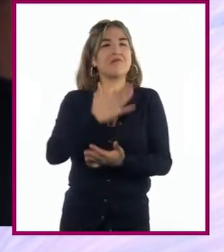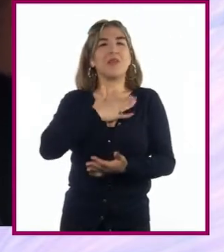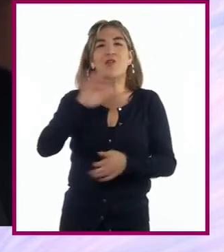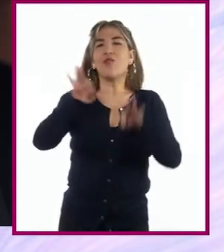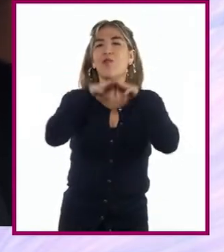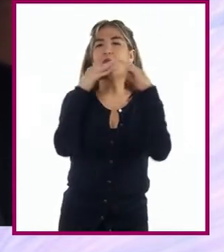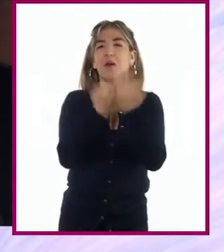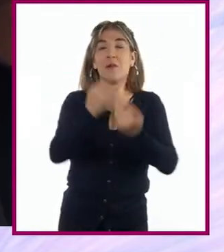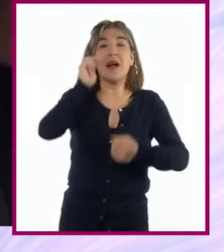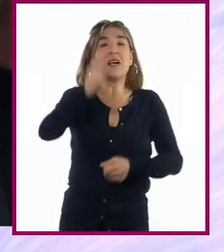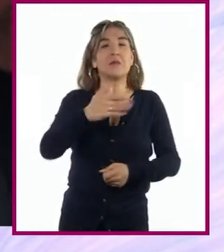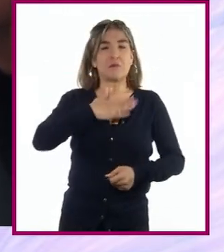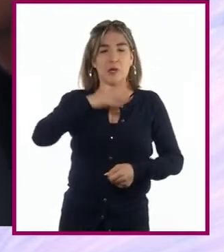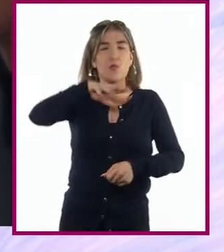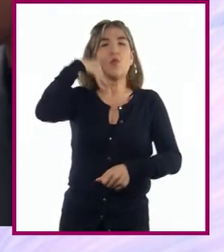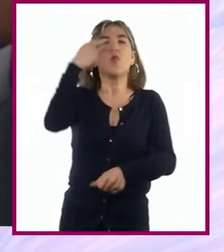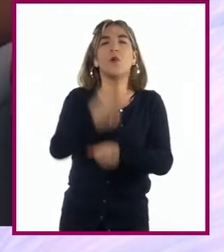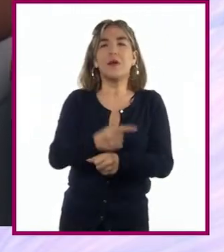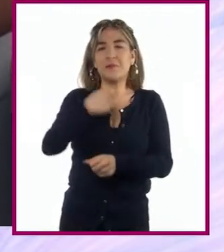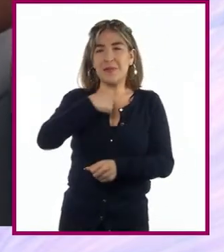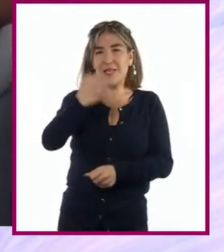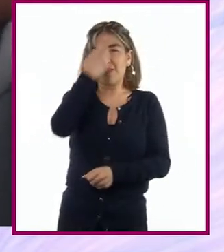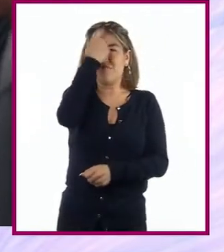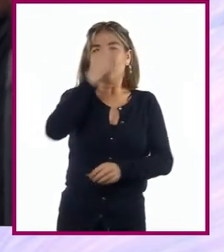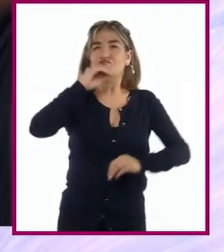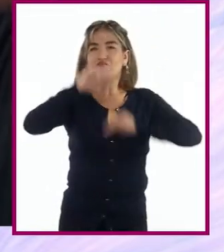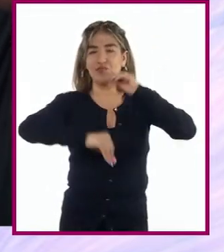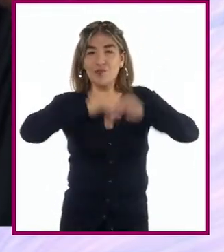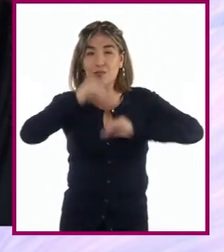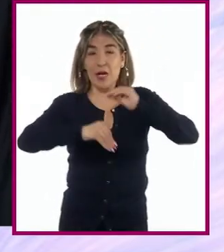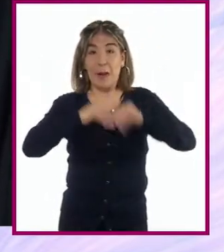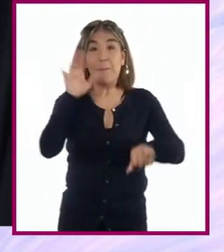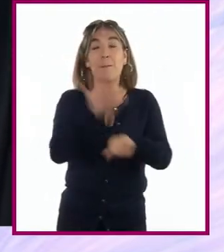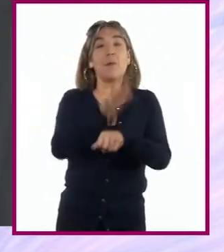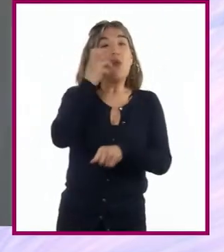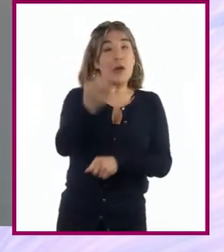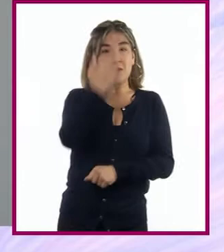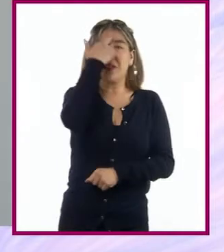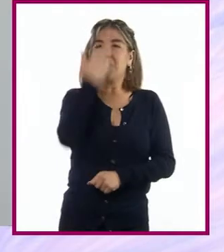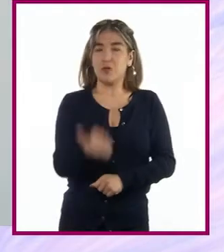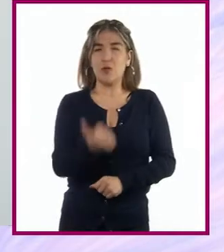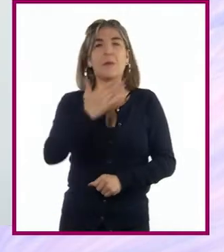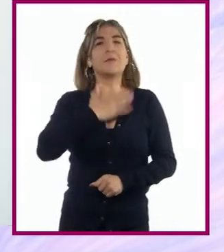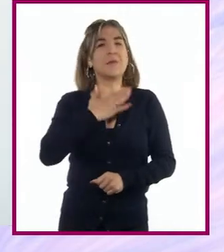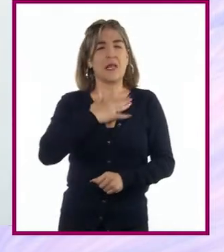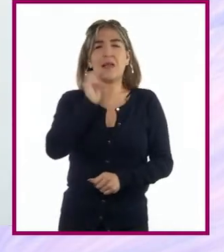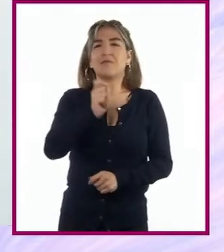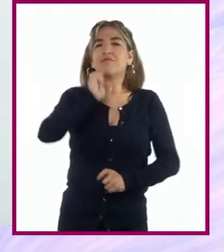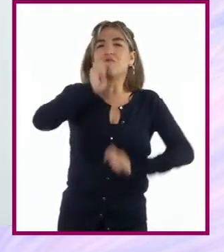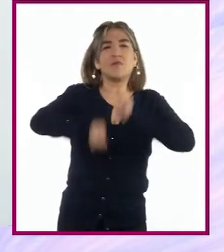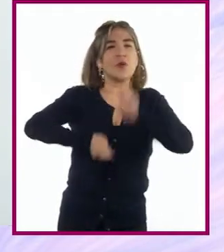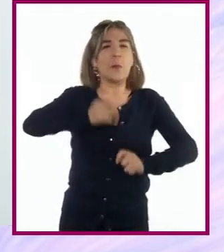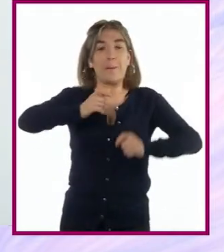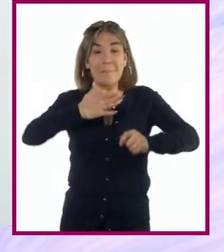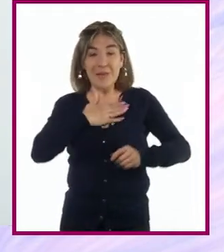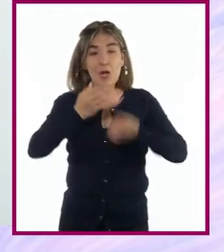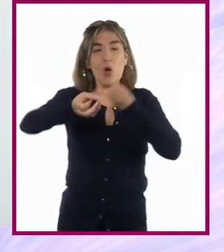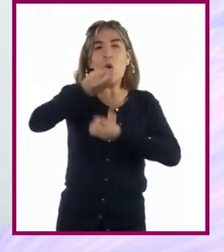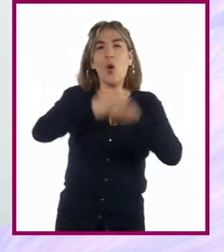por la voluntad de mí mismo como autor. Por eso, para mí, esa es la única interpretación correcta de mi